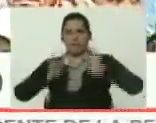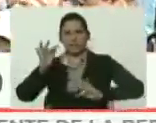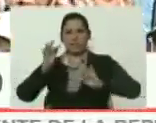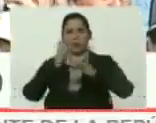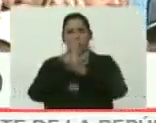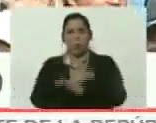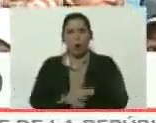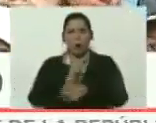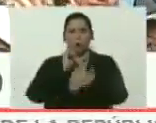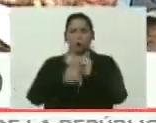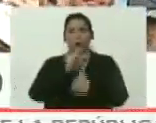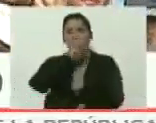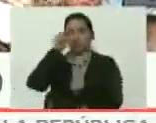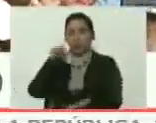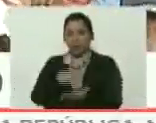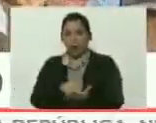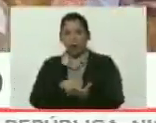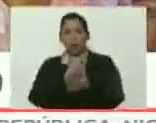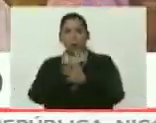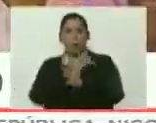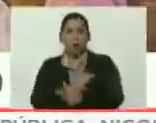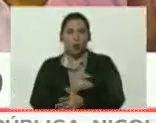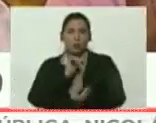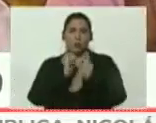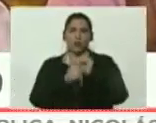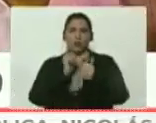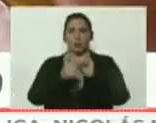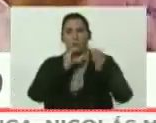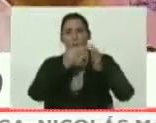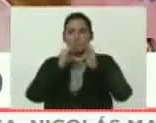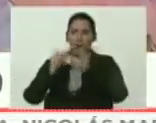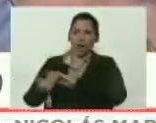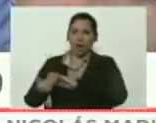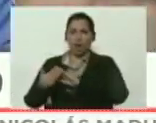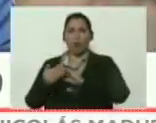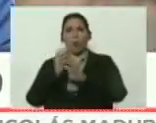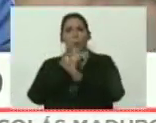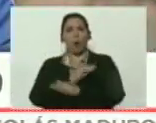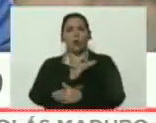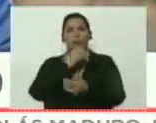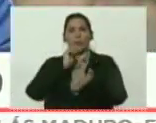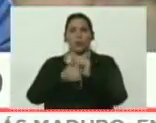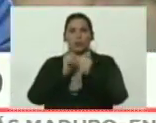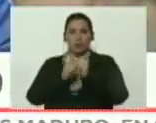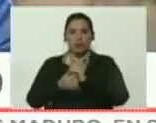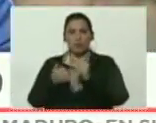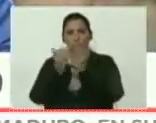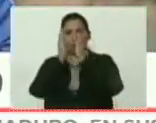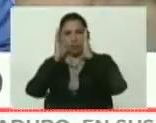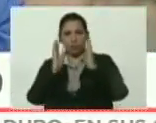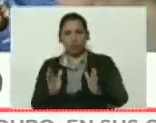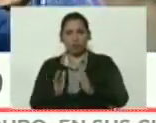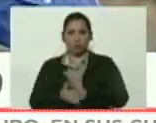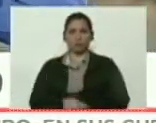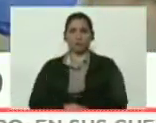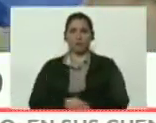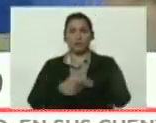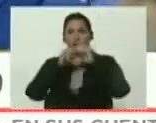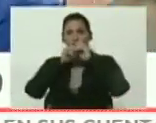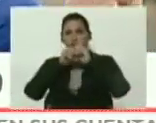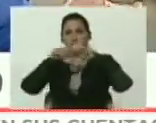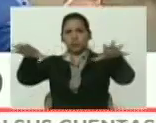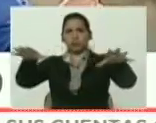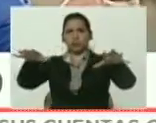juegos deportivos nacionales, los juegos deportivos comunales, los juegos deportivos estudiantiles.